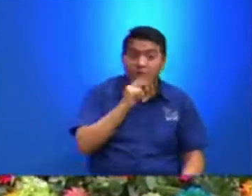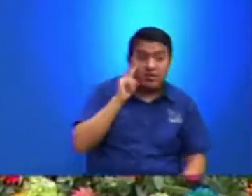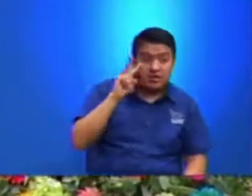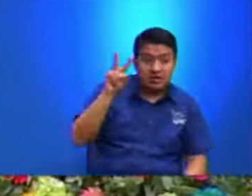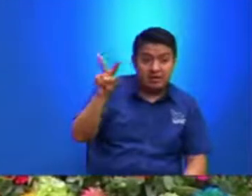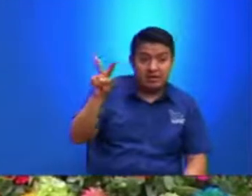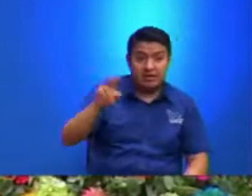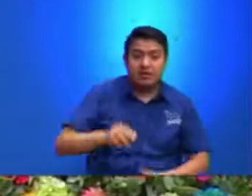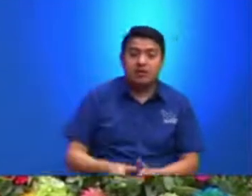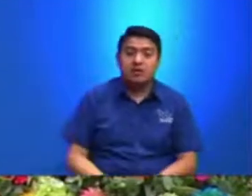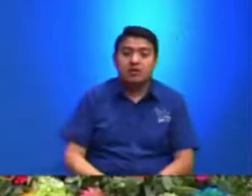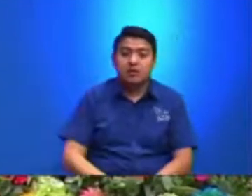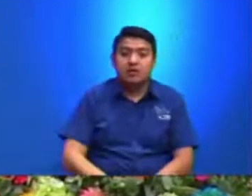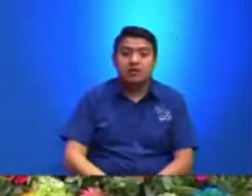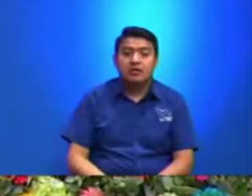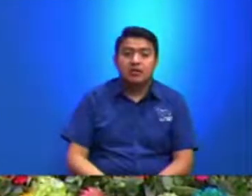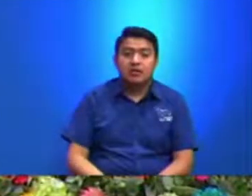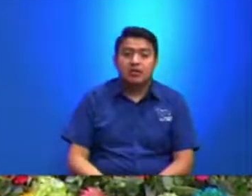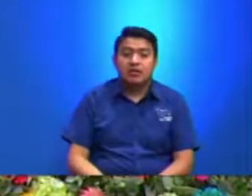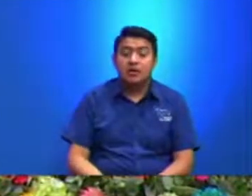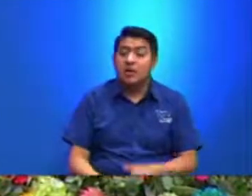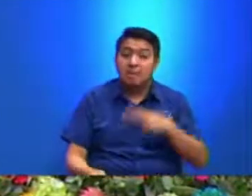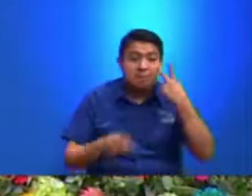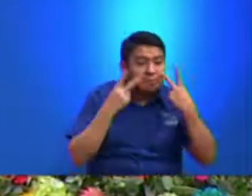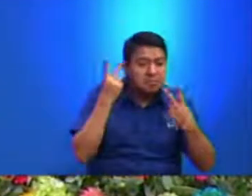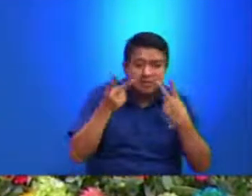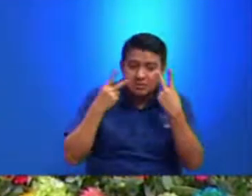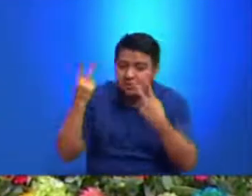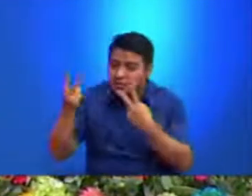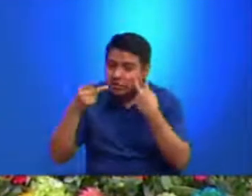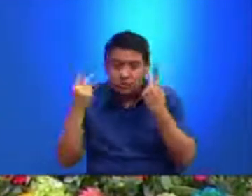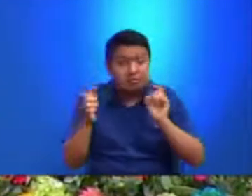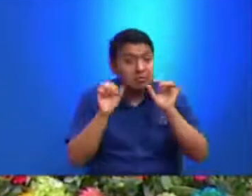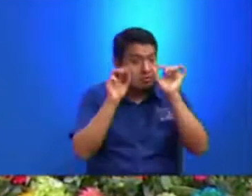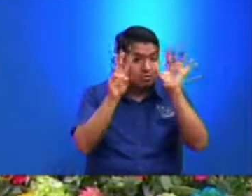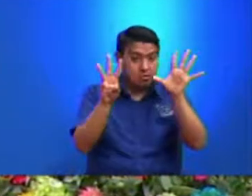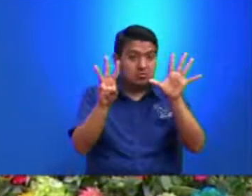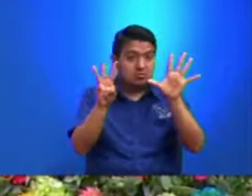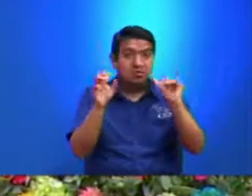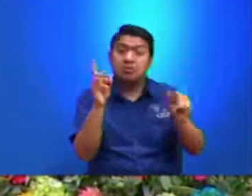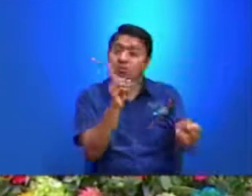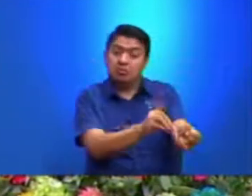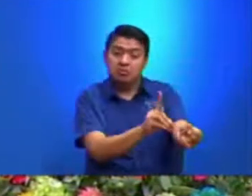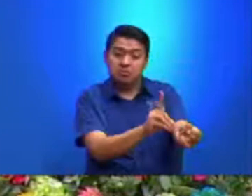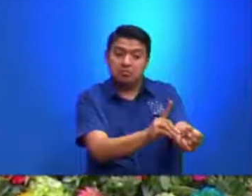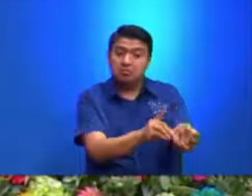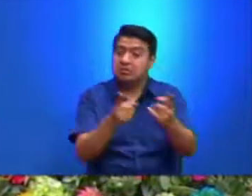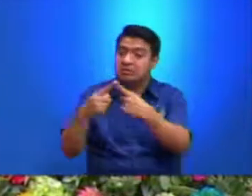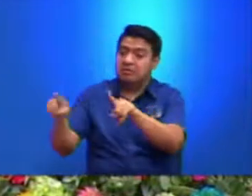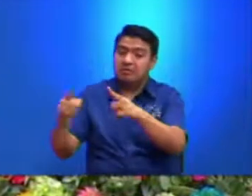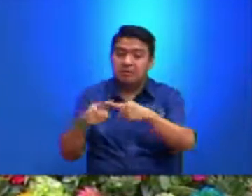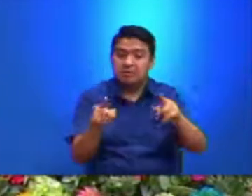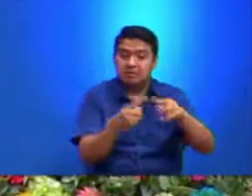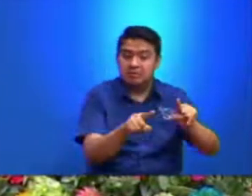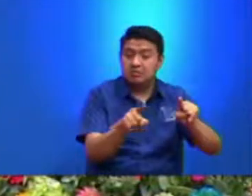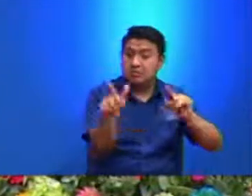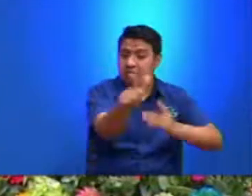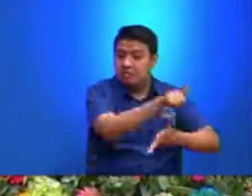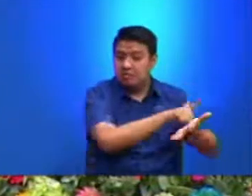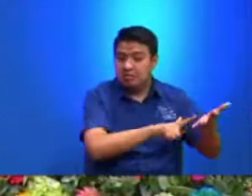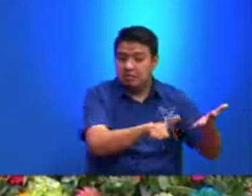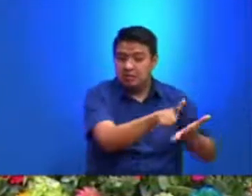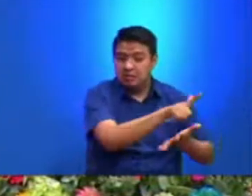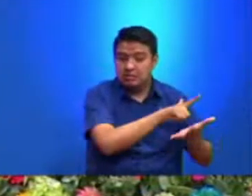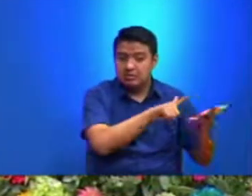doctor Nitsch de testigo. Visité como unos 8 o 9 médicos en diferentes especialidades